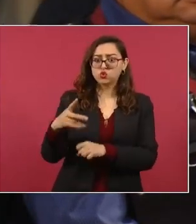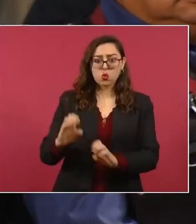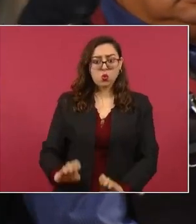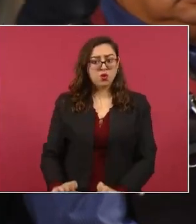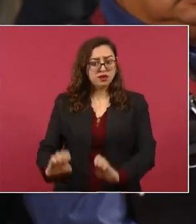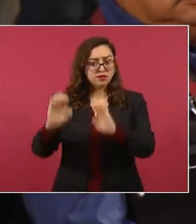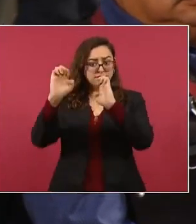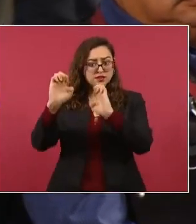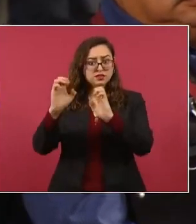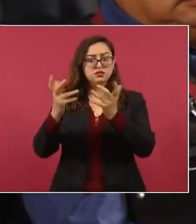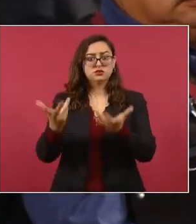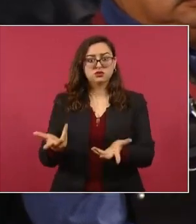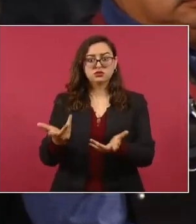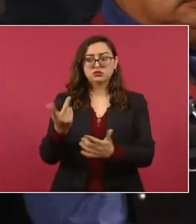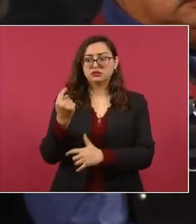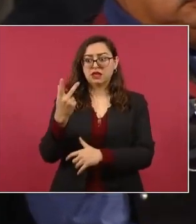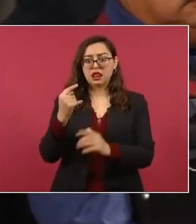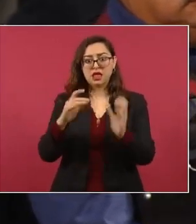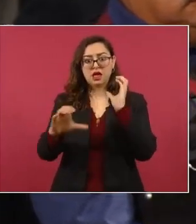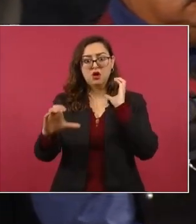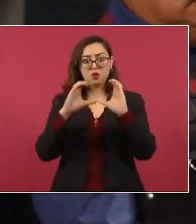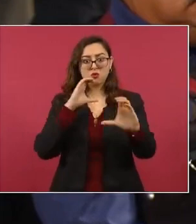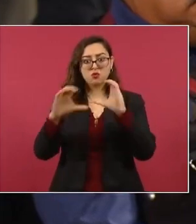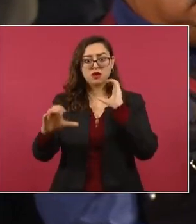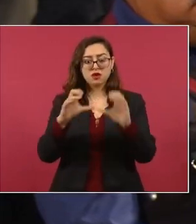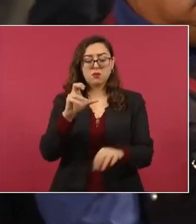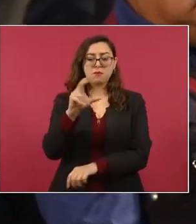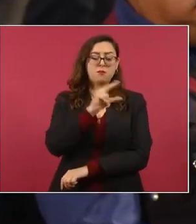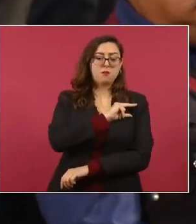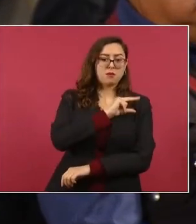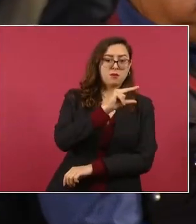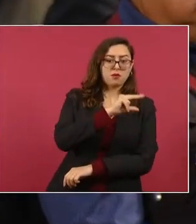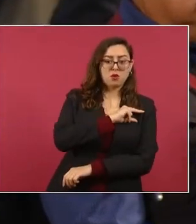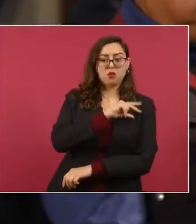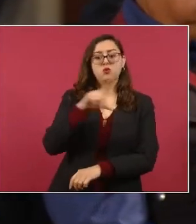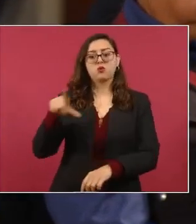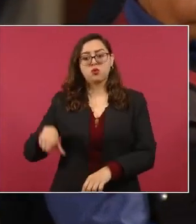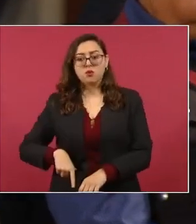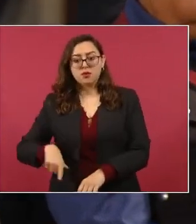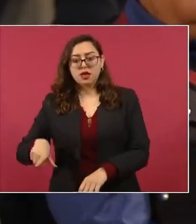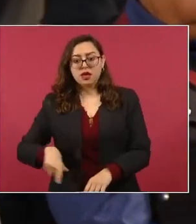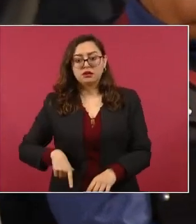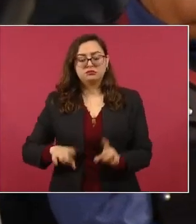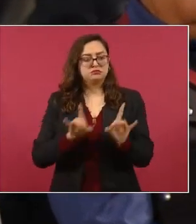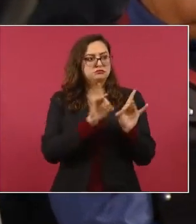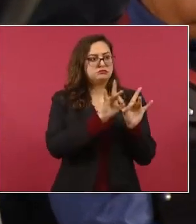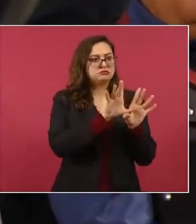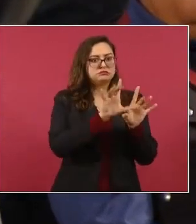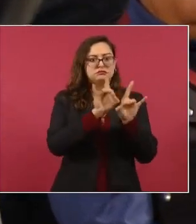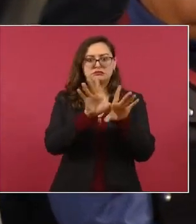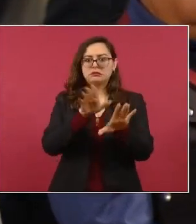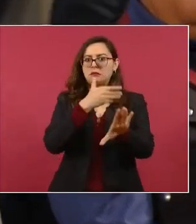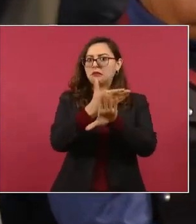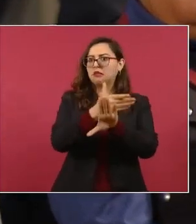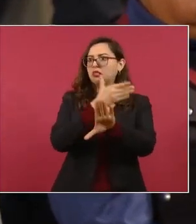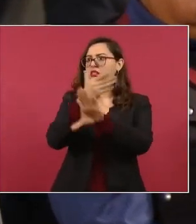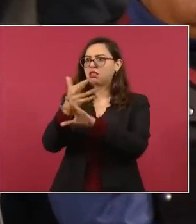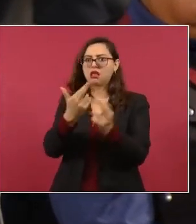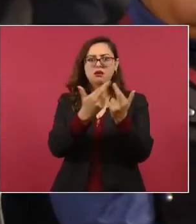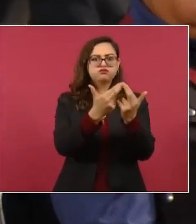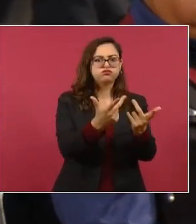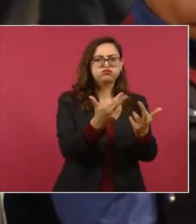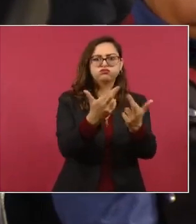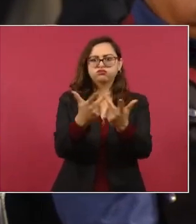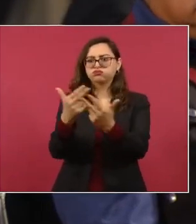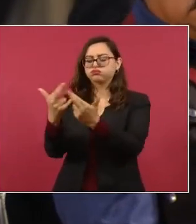de telecomunicaciones privadas y públicas ante estos ataques que se están registrando en Michoacán, aprovechando que